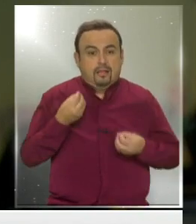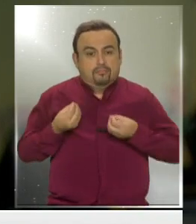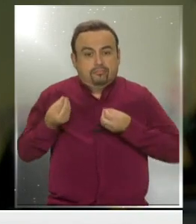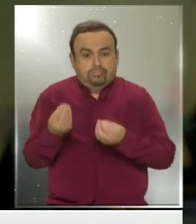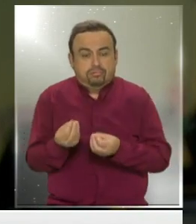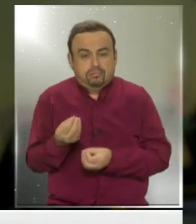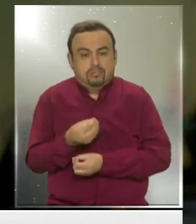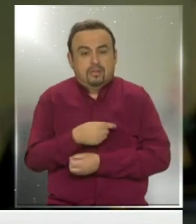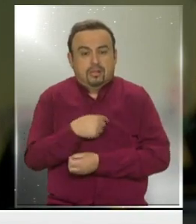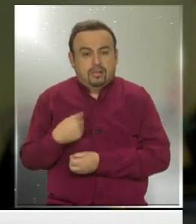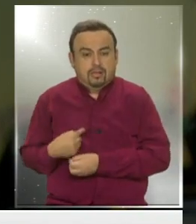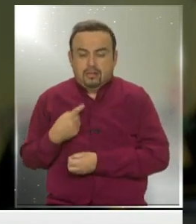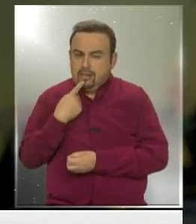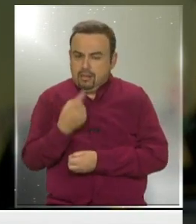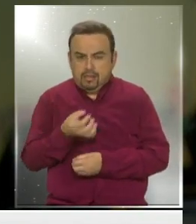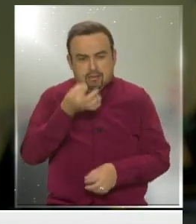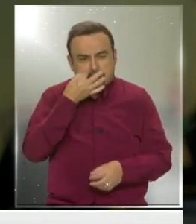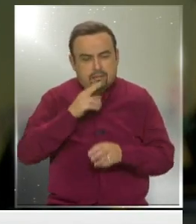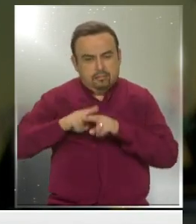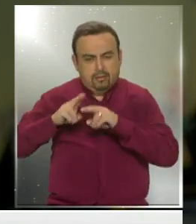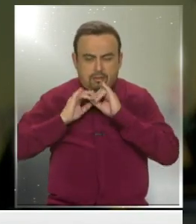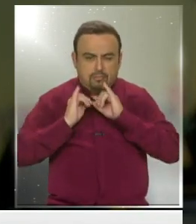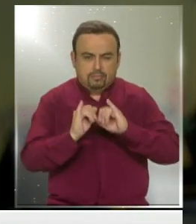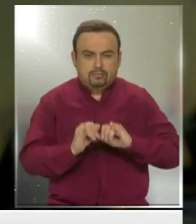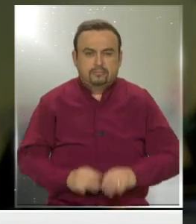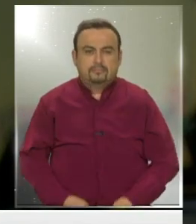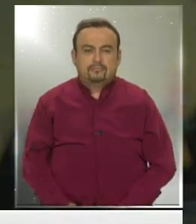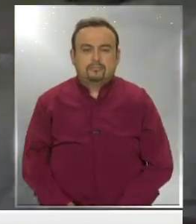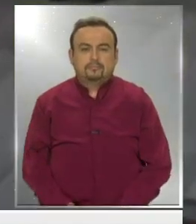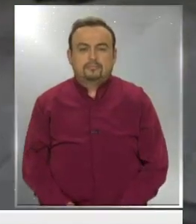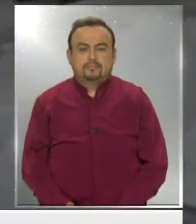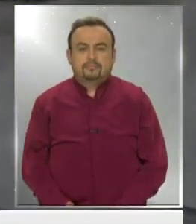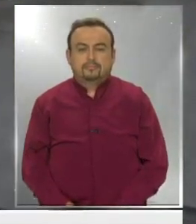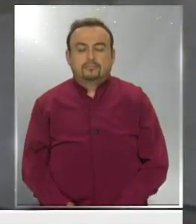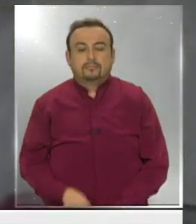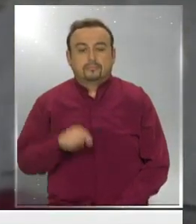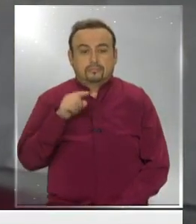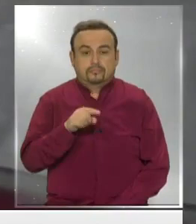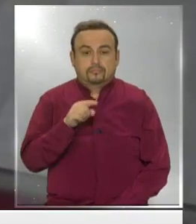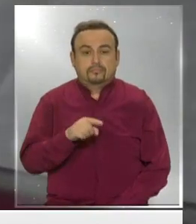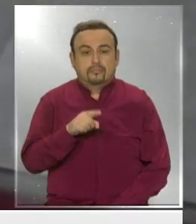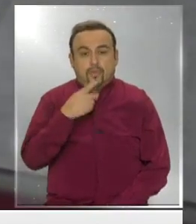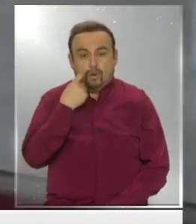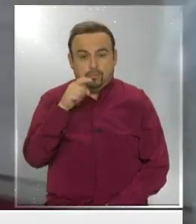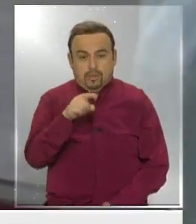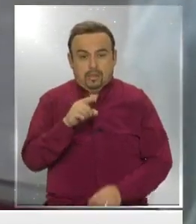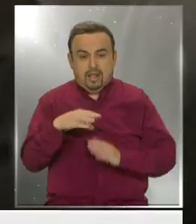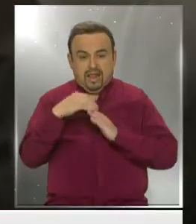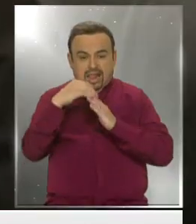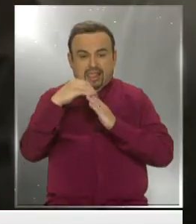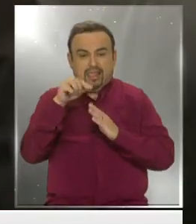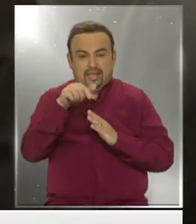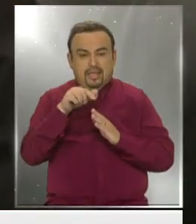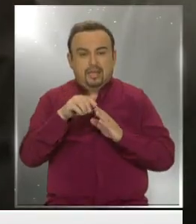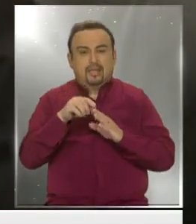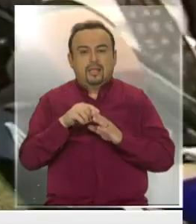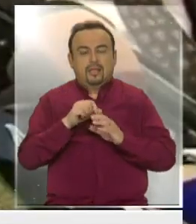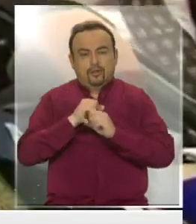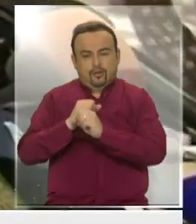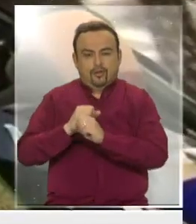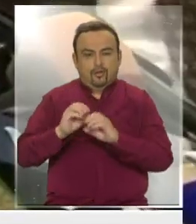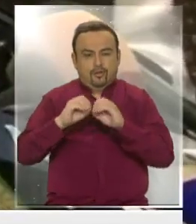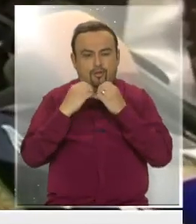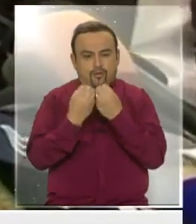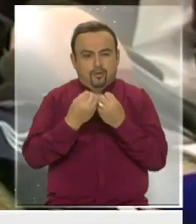país asiático. Lo observamos todo en el informe de Pablo Soto. Es uno de los hombres que lidera la batalla contra el coronavirus.